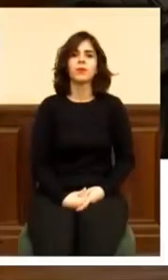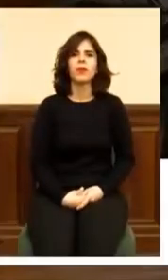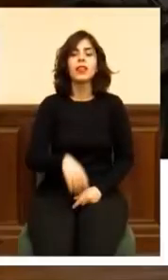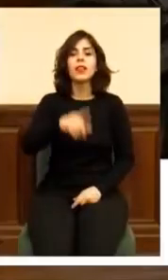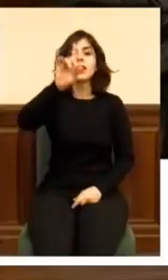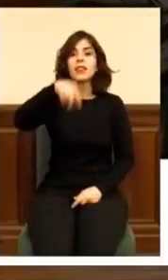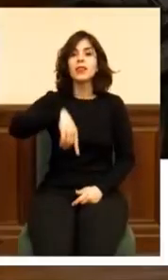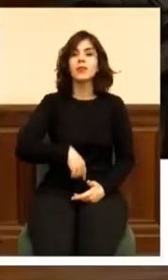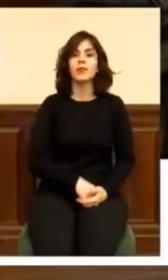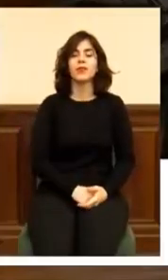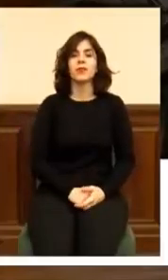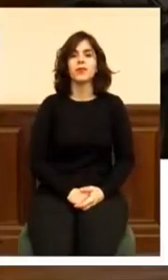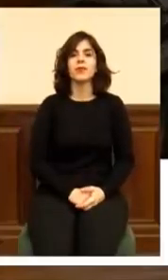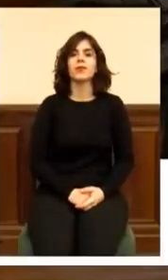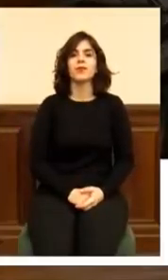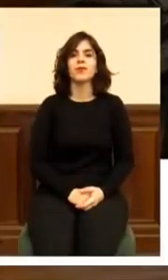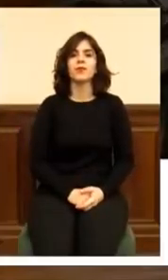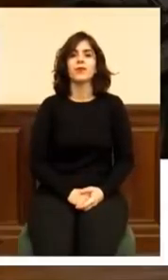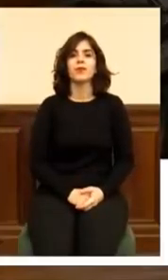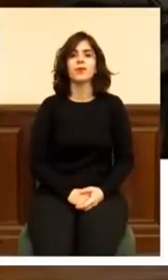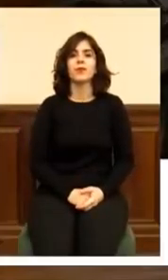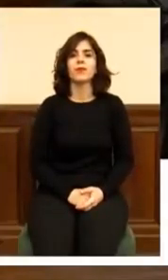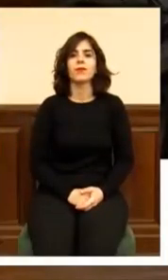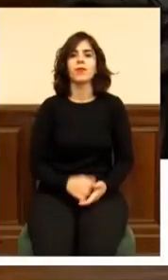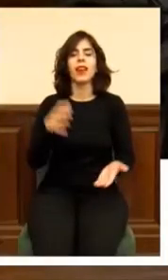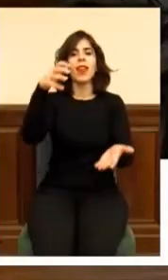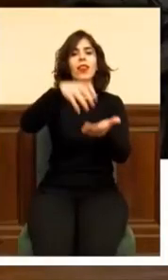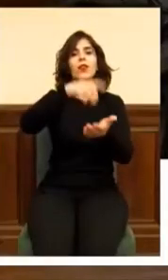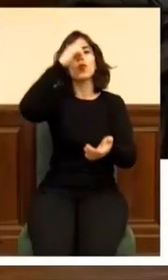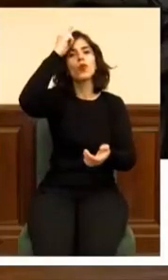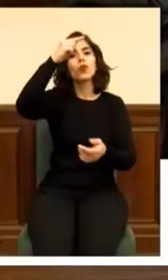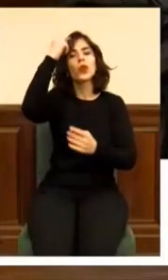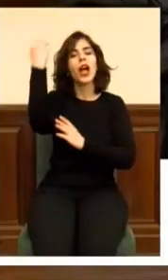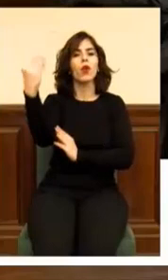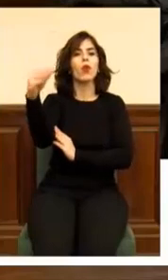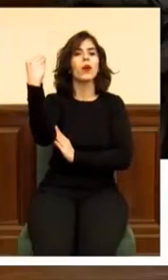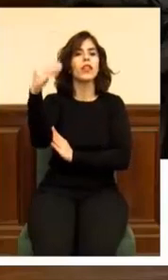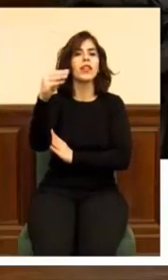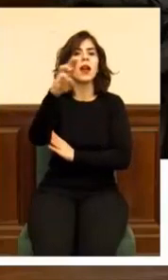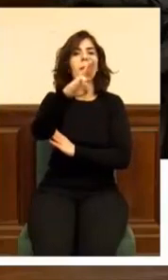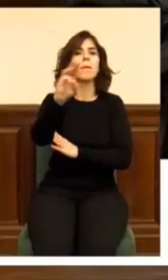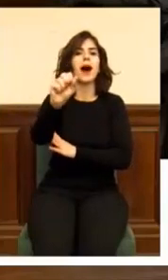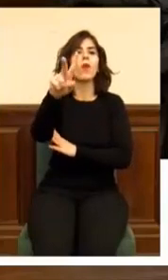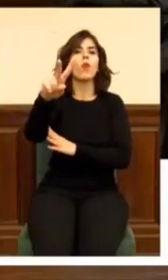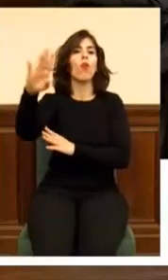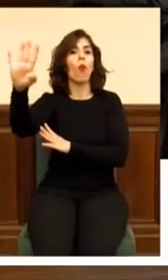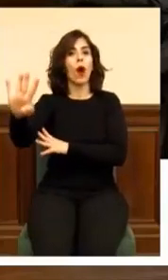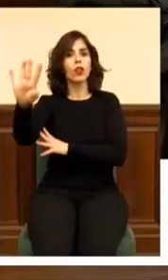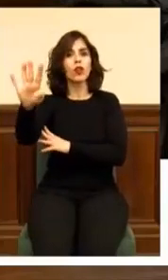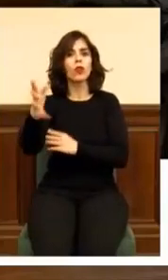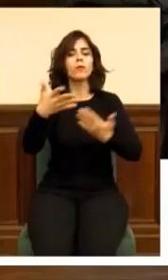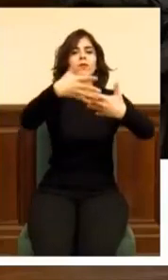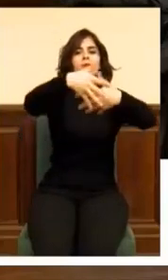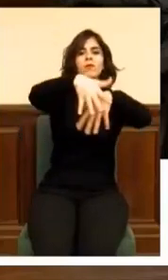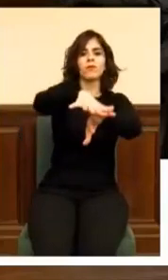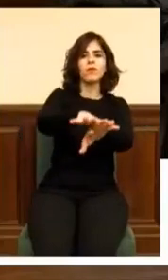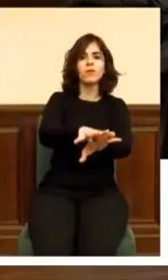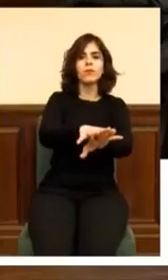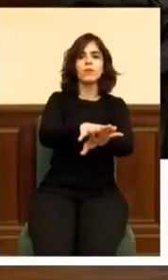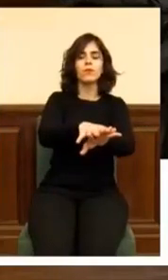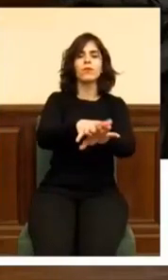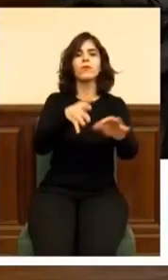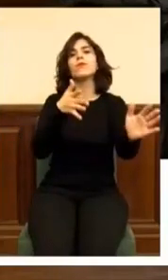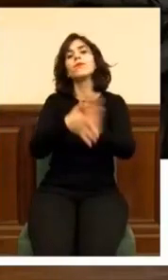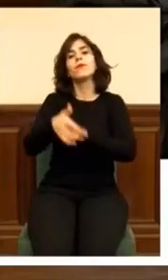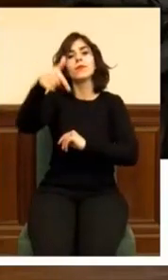También que hayamos logrado la inclusión del Centro Cultural y Juvenil del Pau 4. Creo que sería un éxito